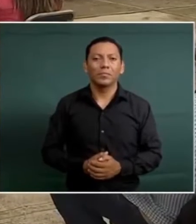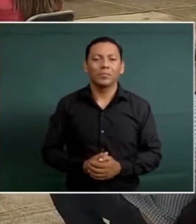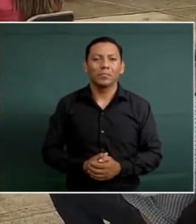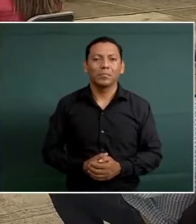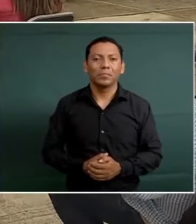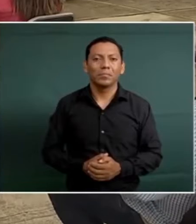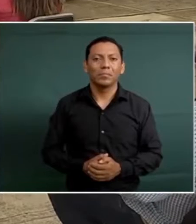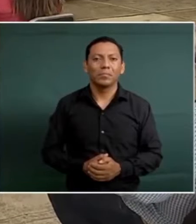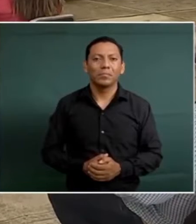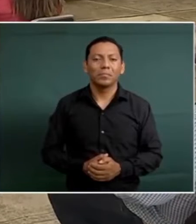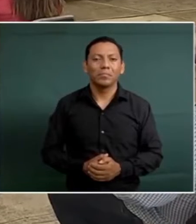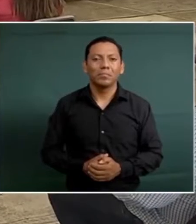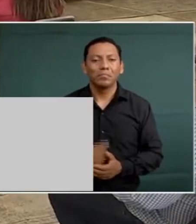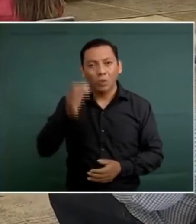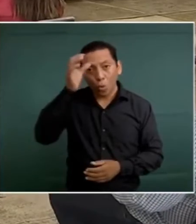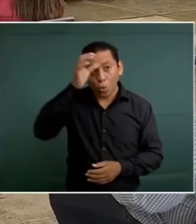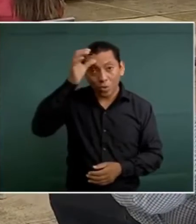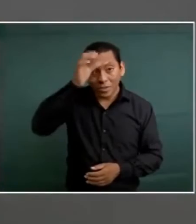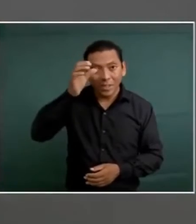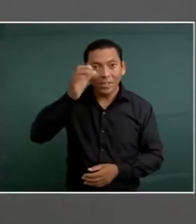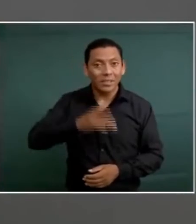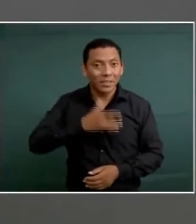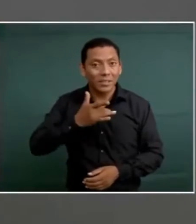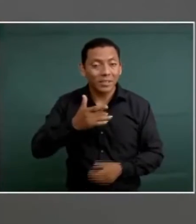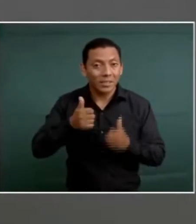bien con nuestra conciencia,